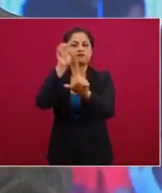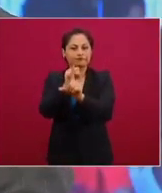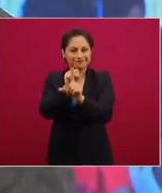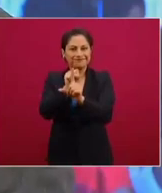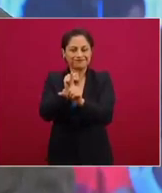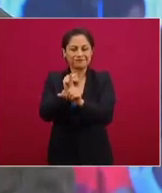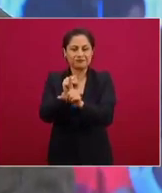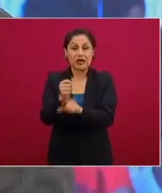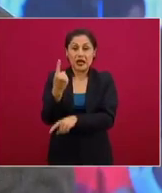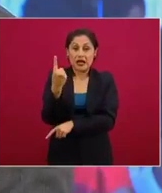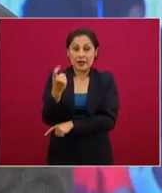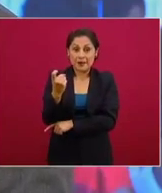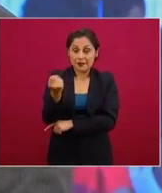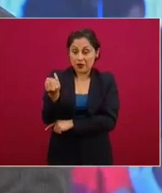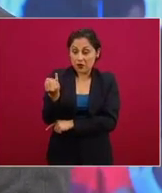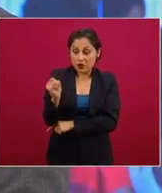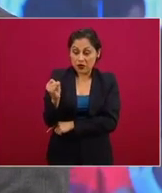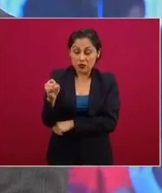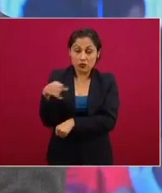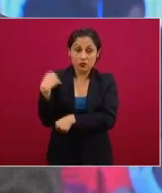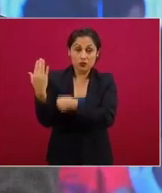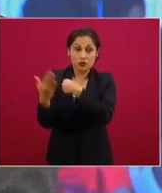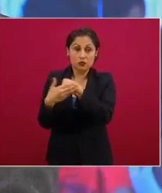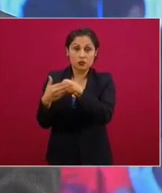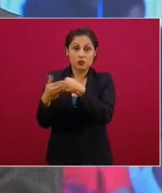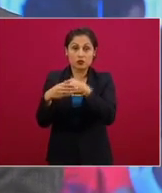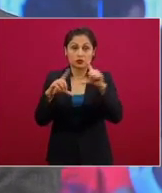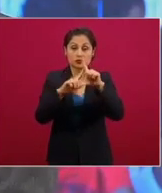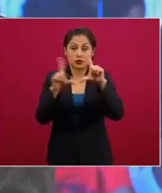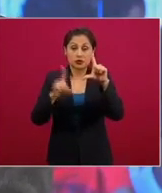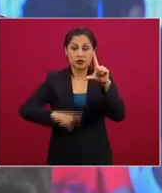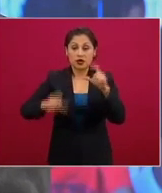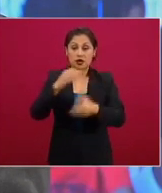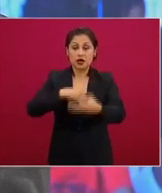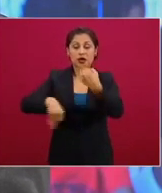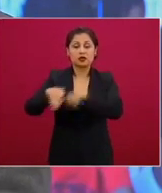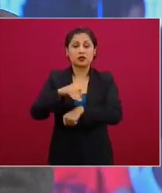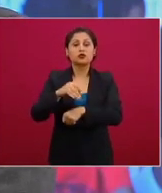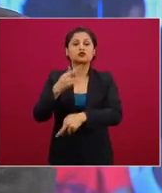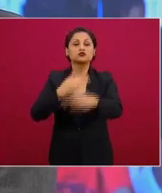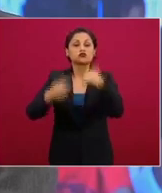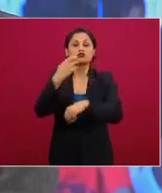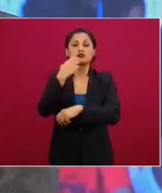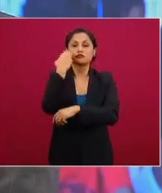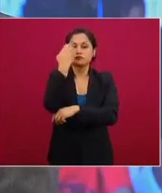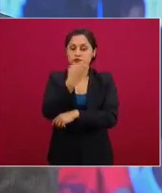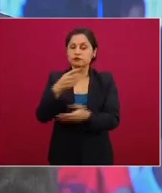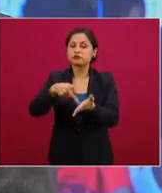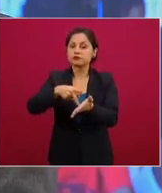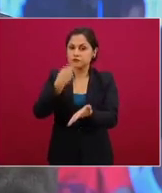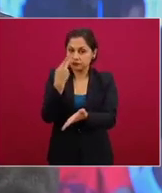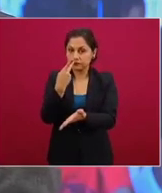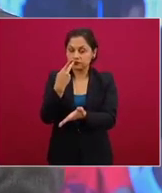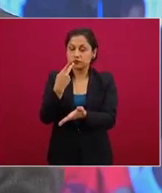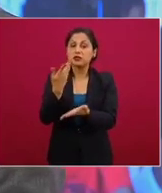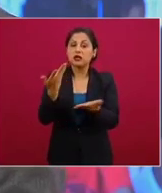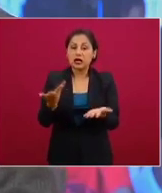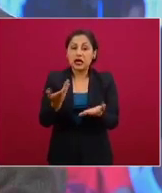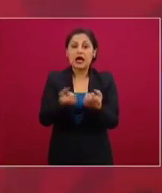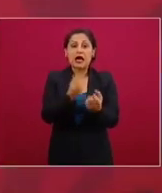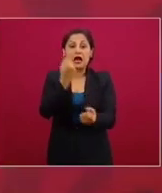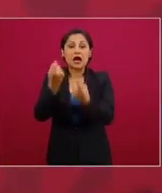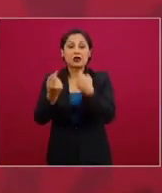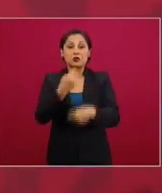el país regresará a clases, como ha señalado el señor presidente. Escuchen. Y ya desde el 17 de mayo se hará en los